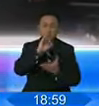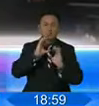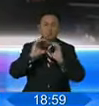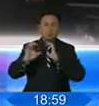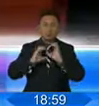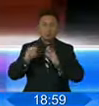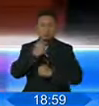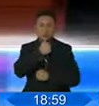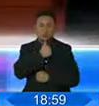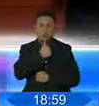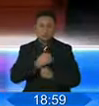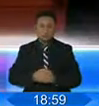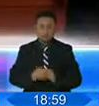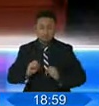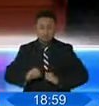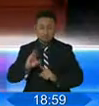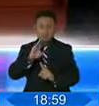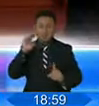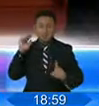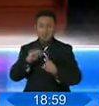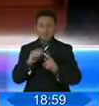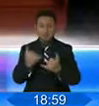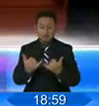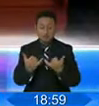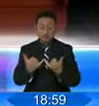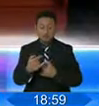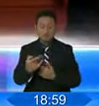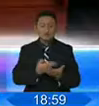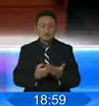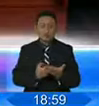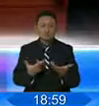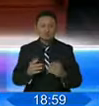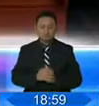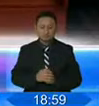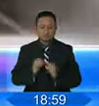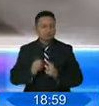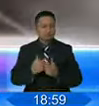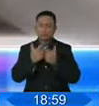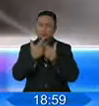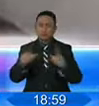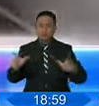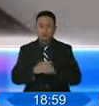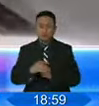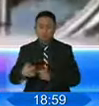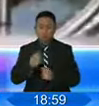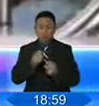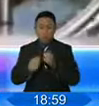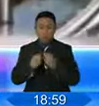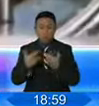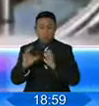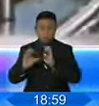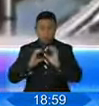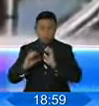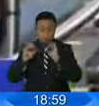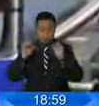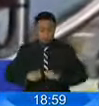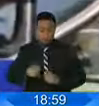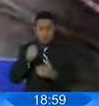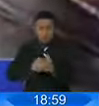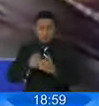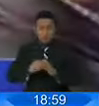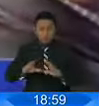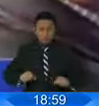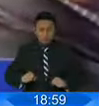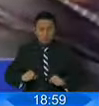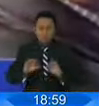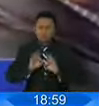comunicación privados. El mensaje que se habría difundido en esta cita es de plena libertad y que los medios sean parte fundamental de la lucha contra la